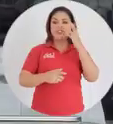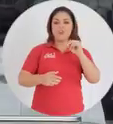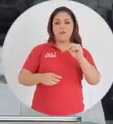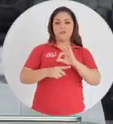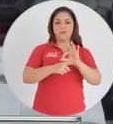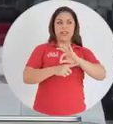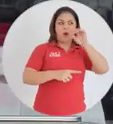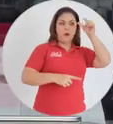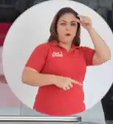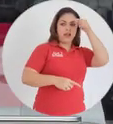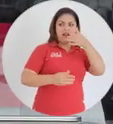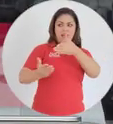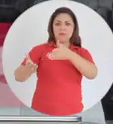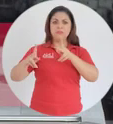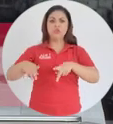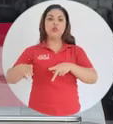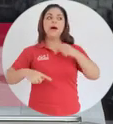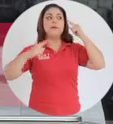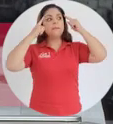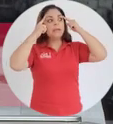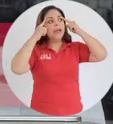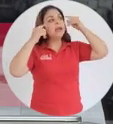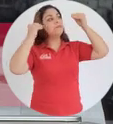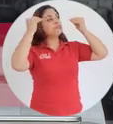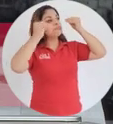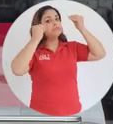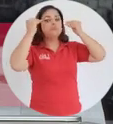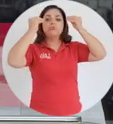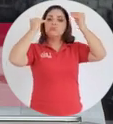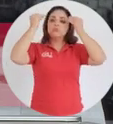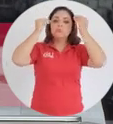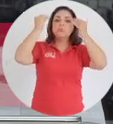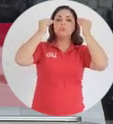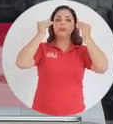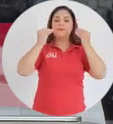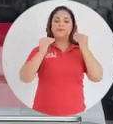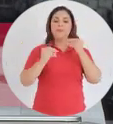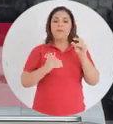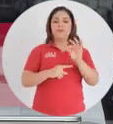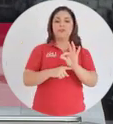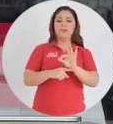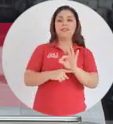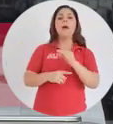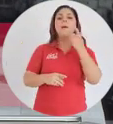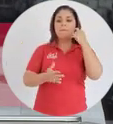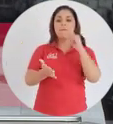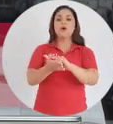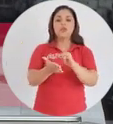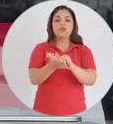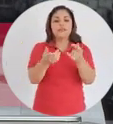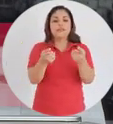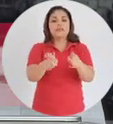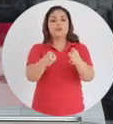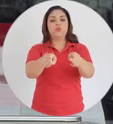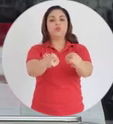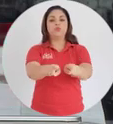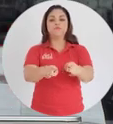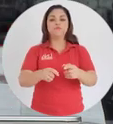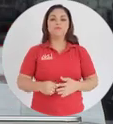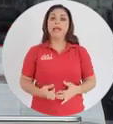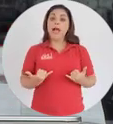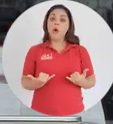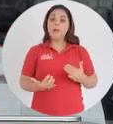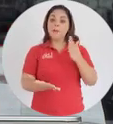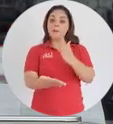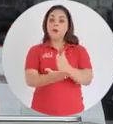la población sea crítica y que piense y que se organice, y por eso pues todas estas situaciones que estamos viviendo